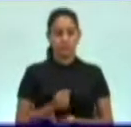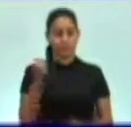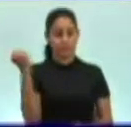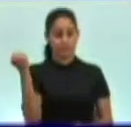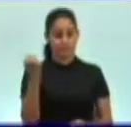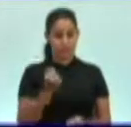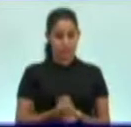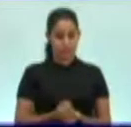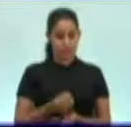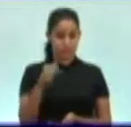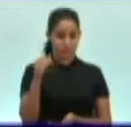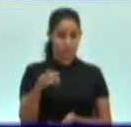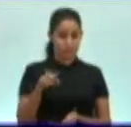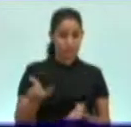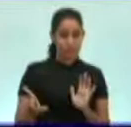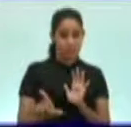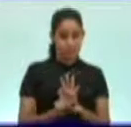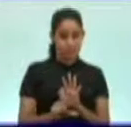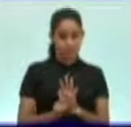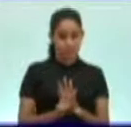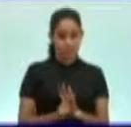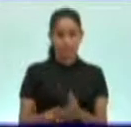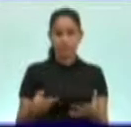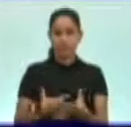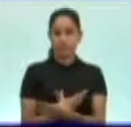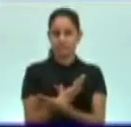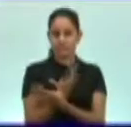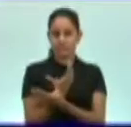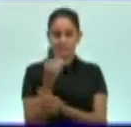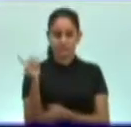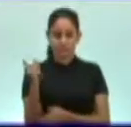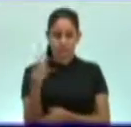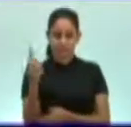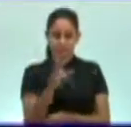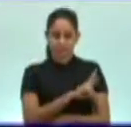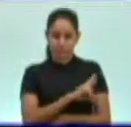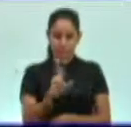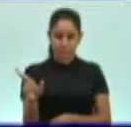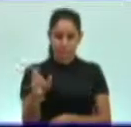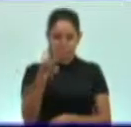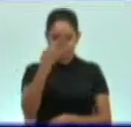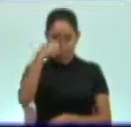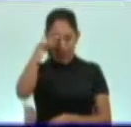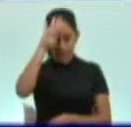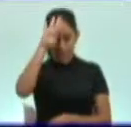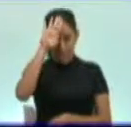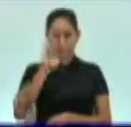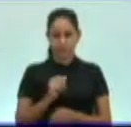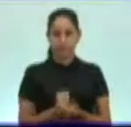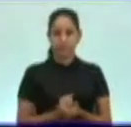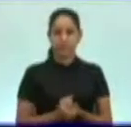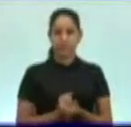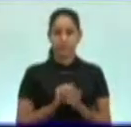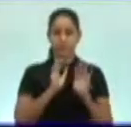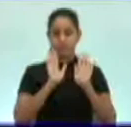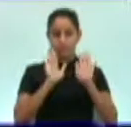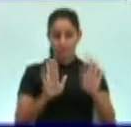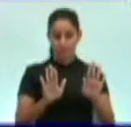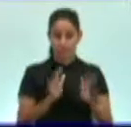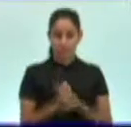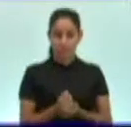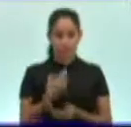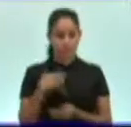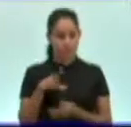esta ley de los símbolos nacionales de la República de Cuba en Gaceta Oficial, como ya